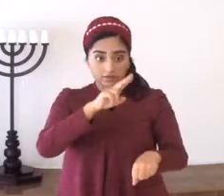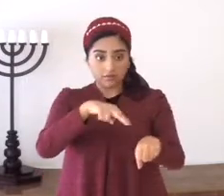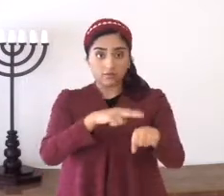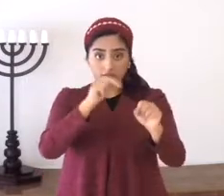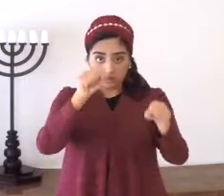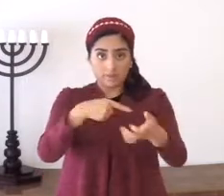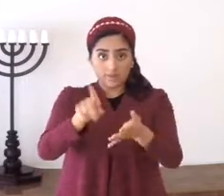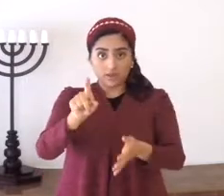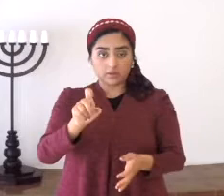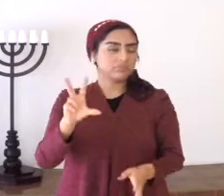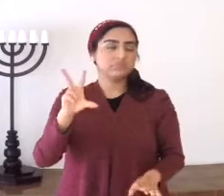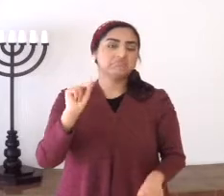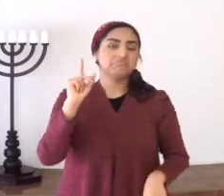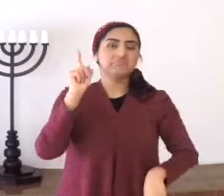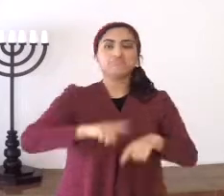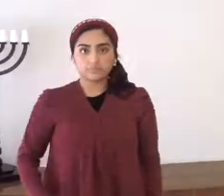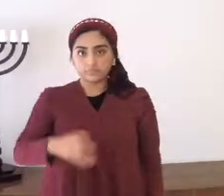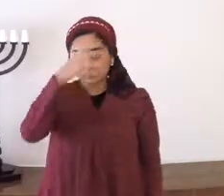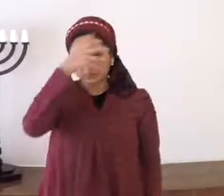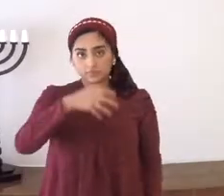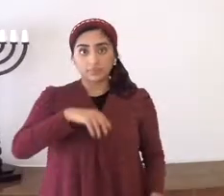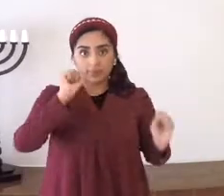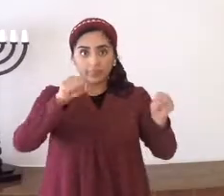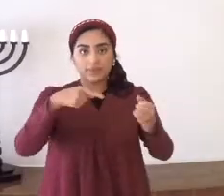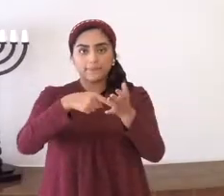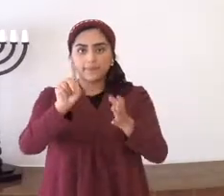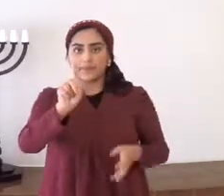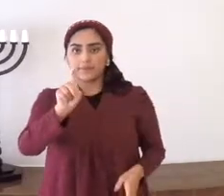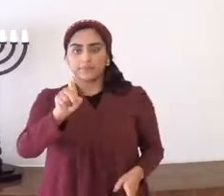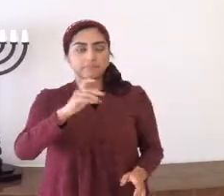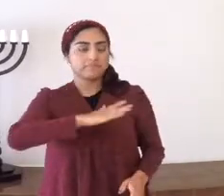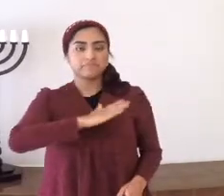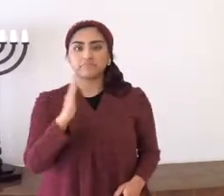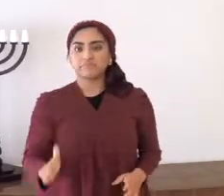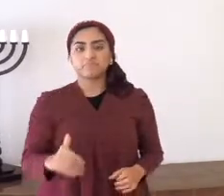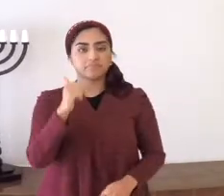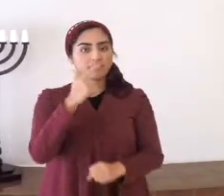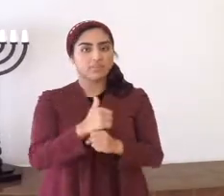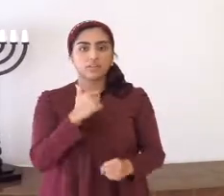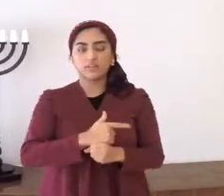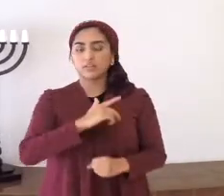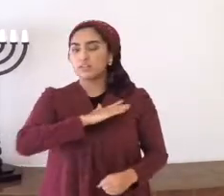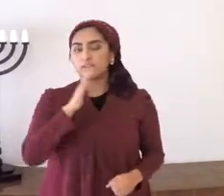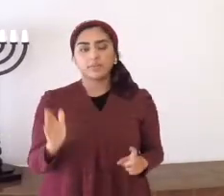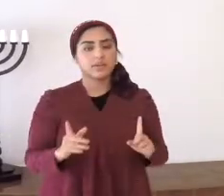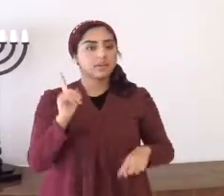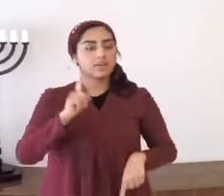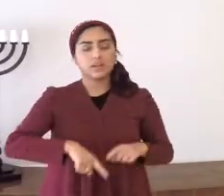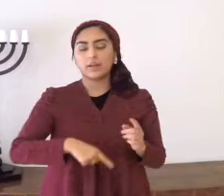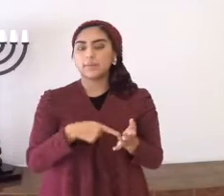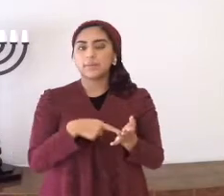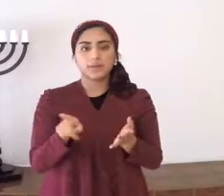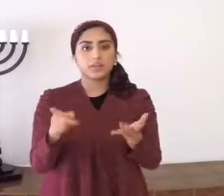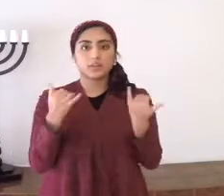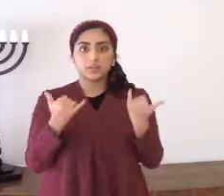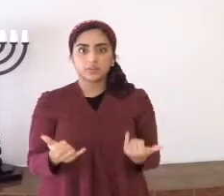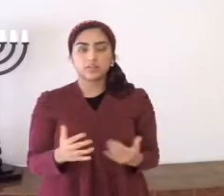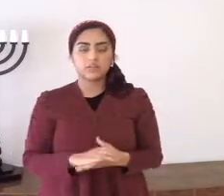con Elohim? Pregunto. ¿Un humano la podía pagar? Jamás, amado, jamás. No se puede.